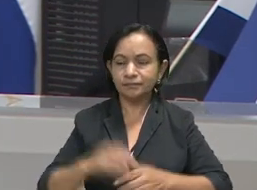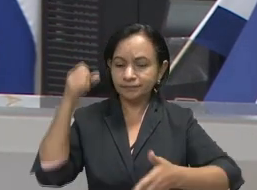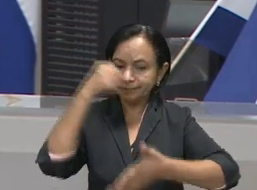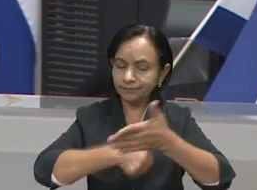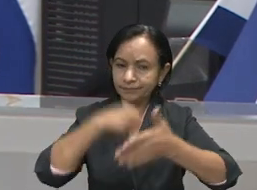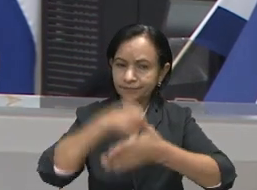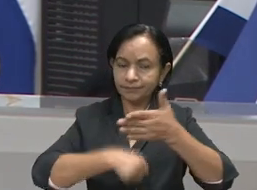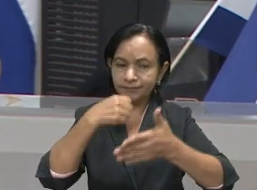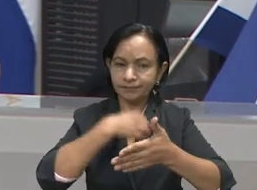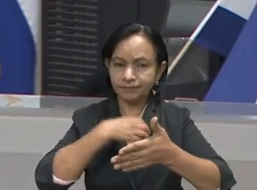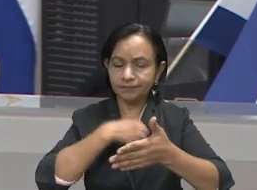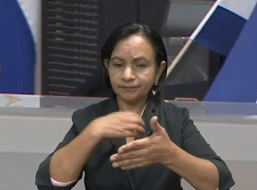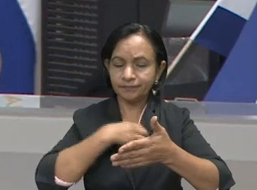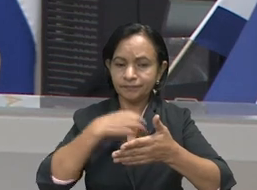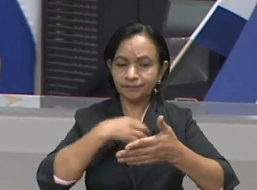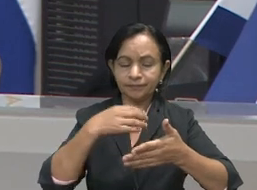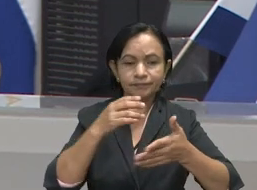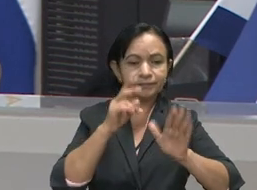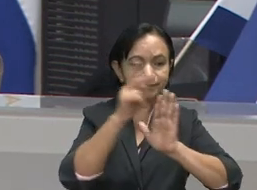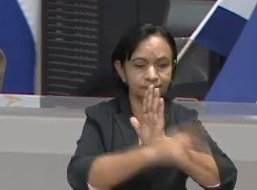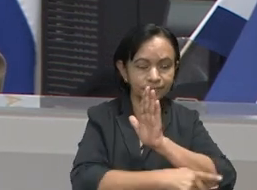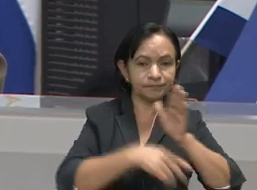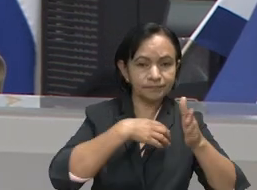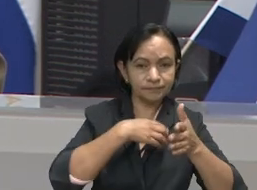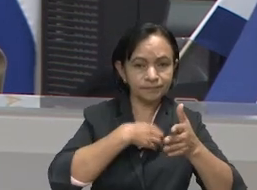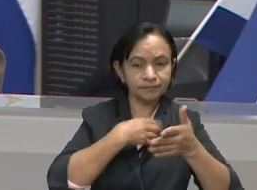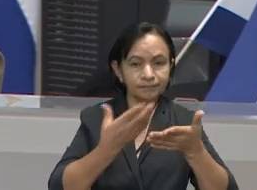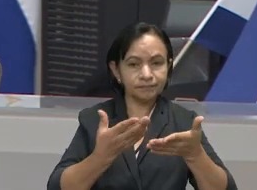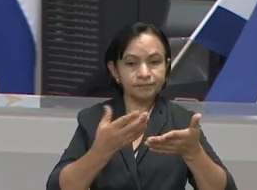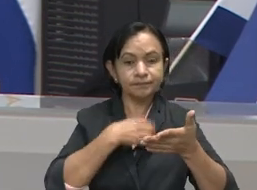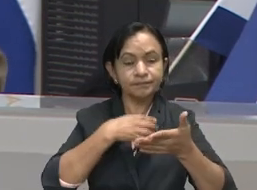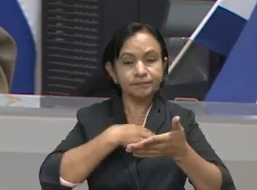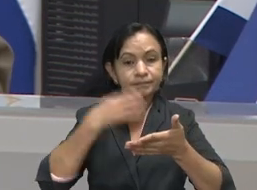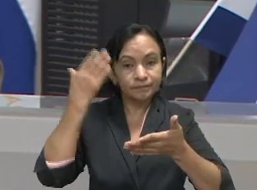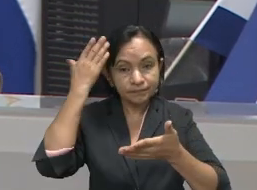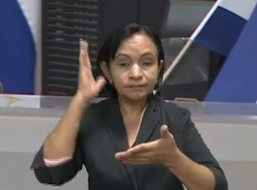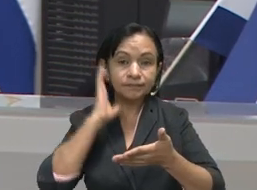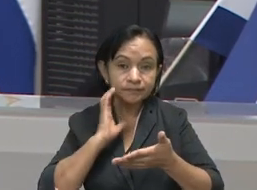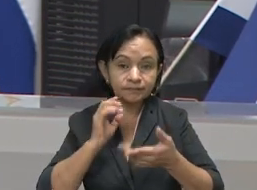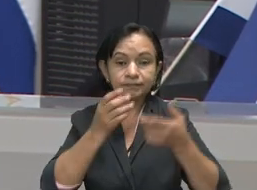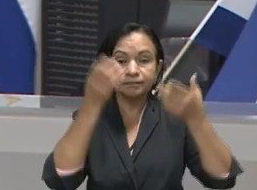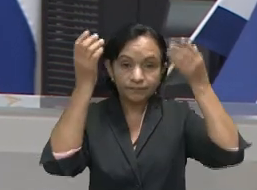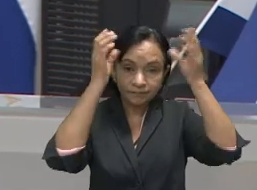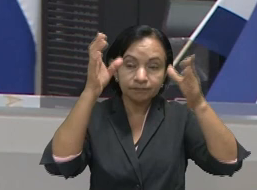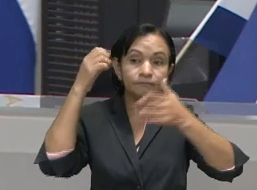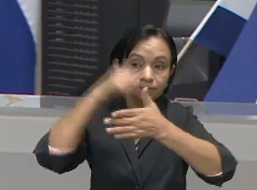Defendieron nuestro territorio y defendieron nuestros conocimientos, nuestra